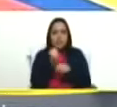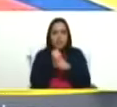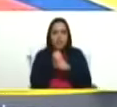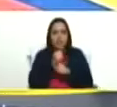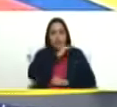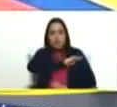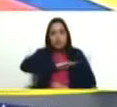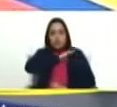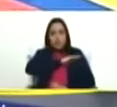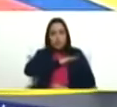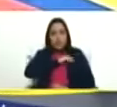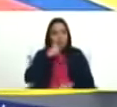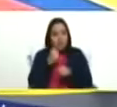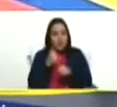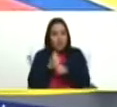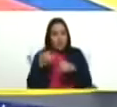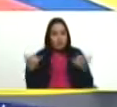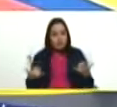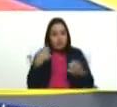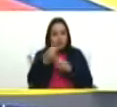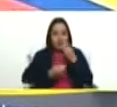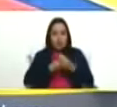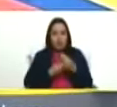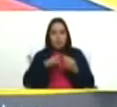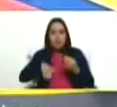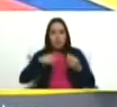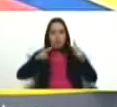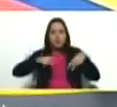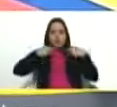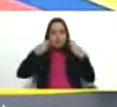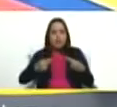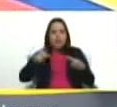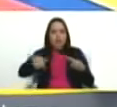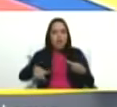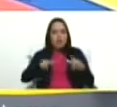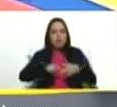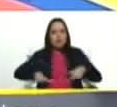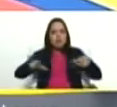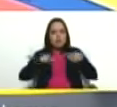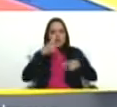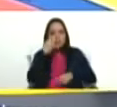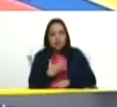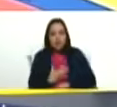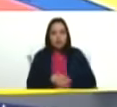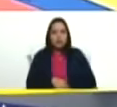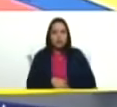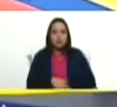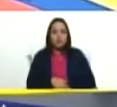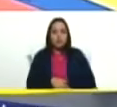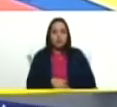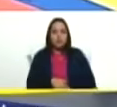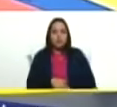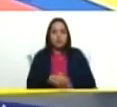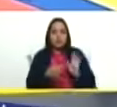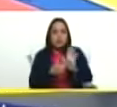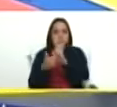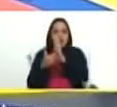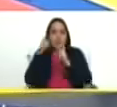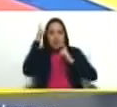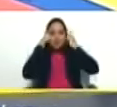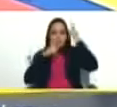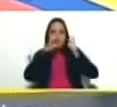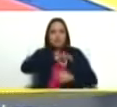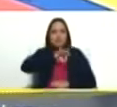misión, la labor cumplida para recuperar este referente tan hermoso del chavismo socialista,